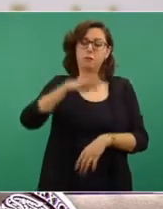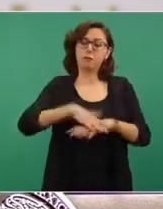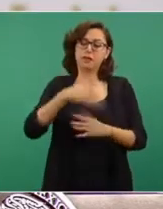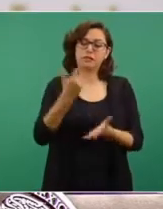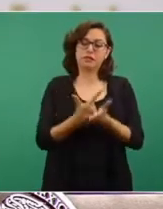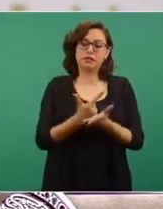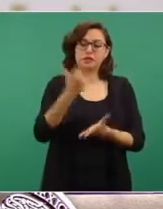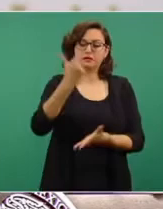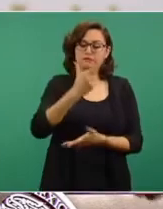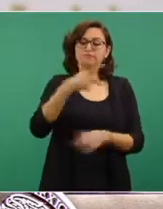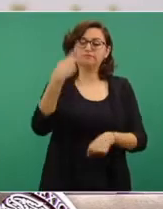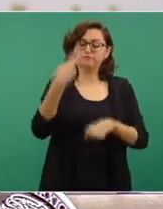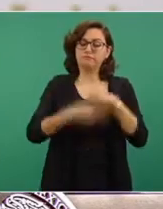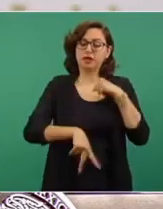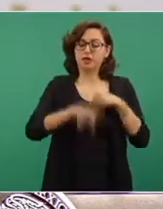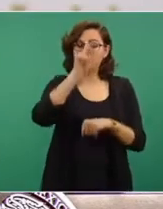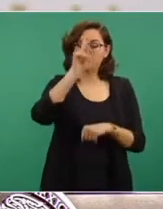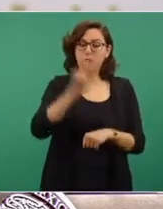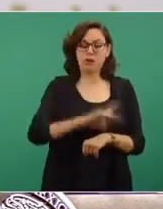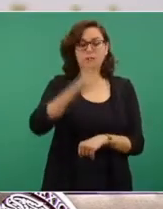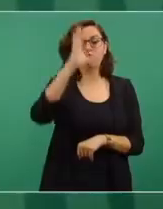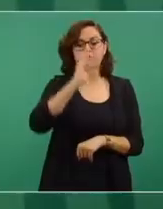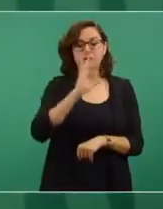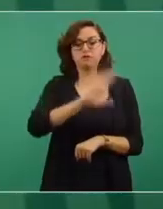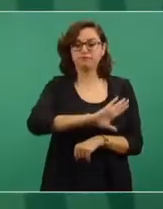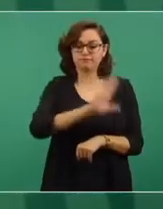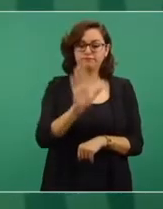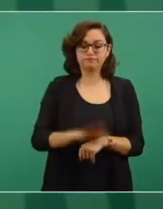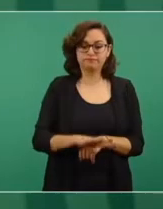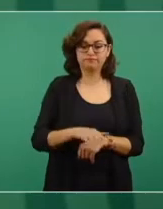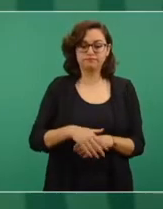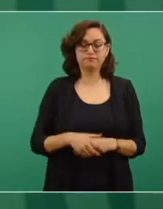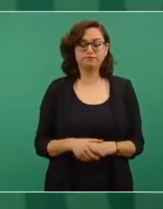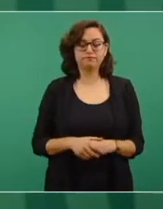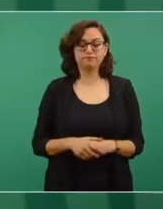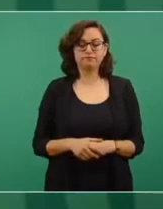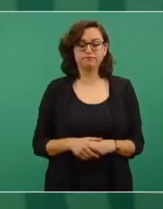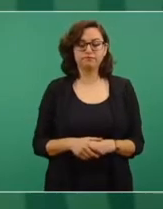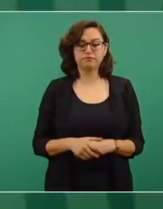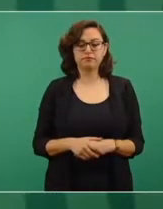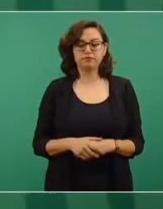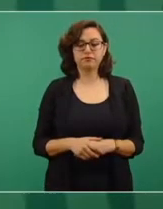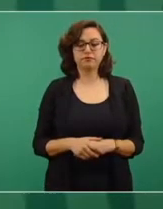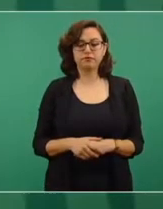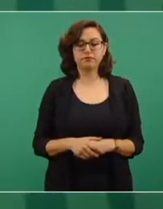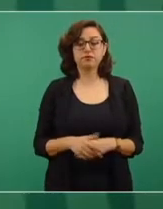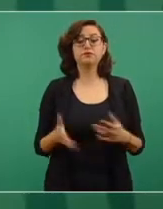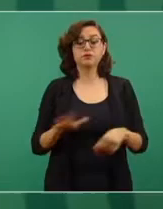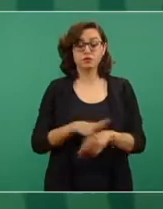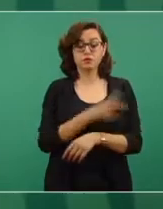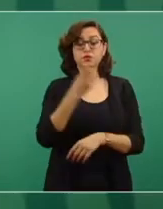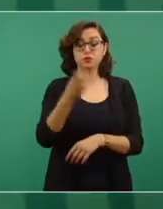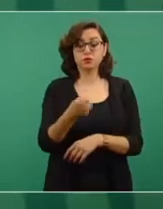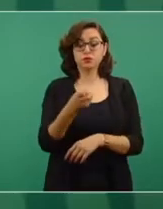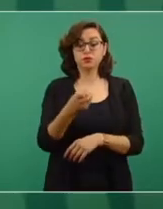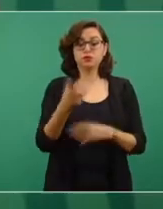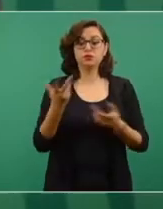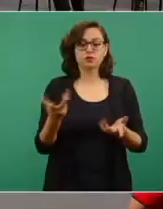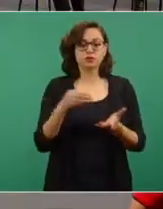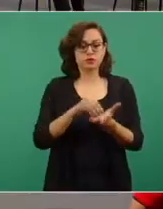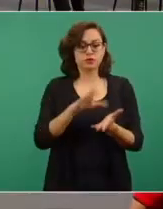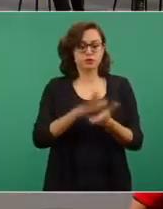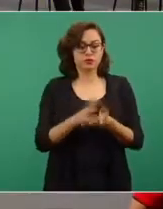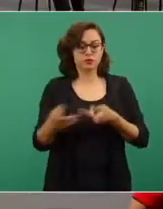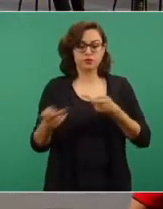mayor peligro de tener complicaciones y defunciones por COVID. Por eso se estableció así